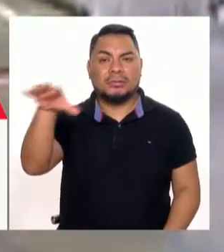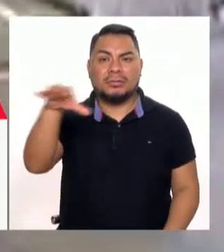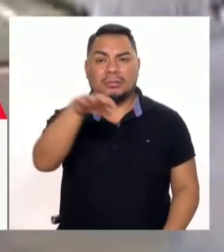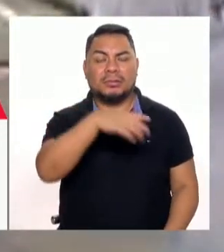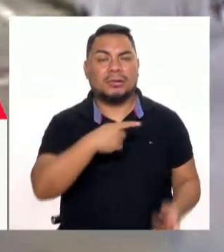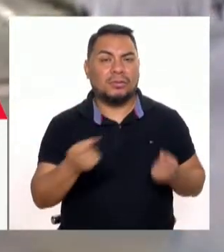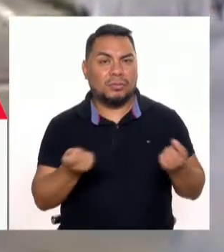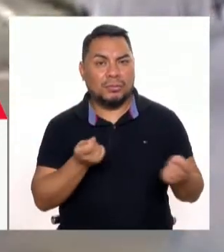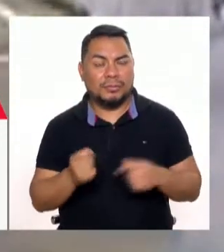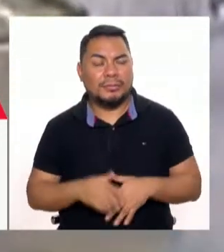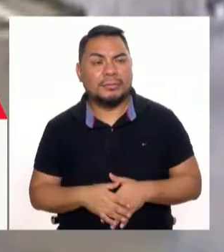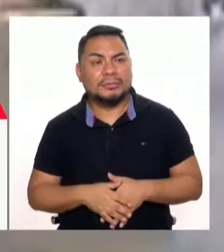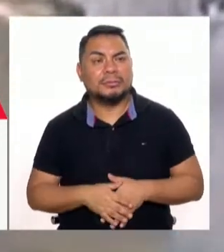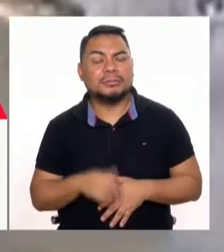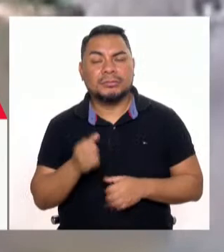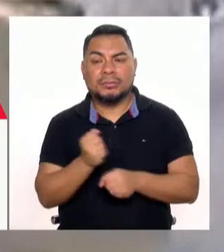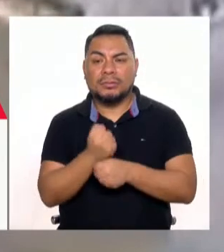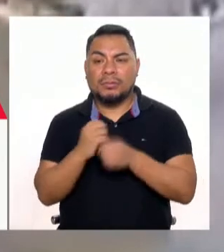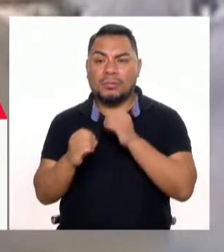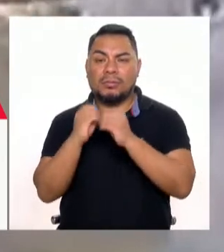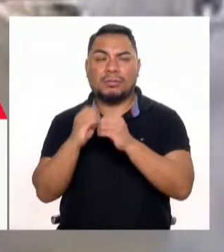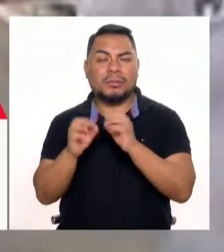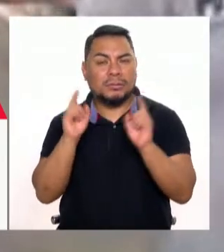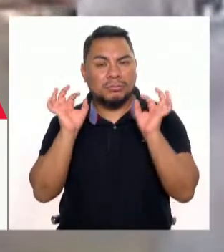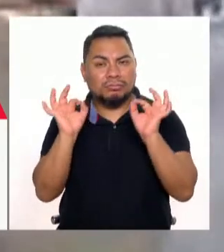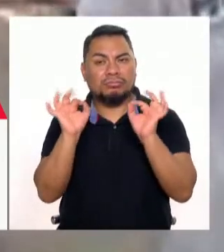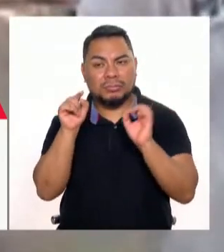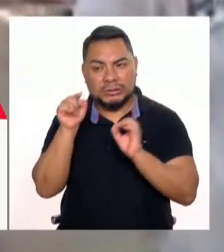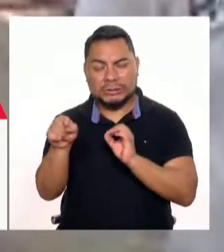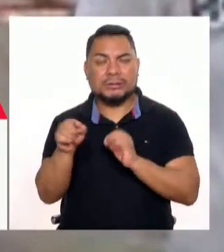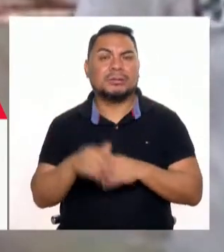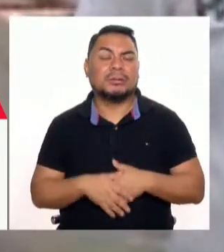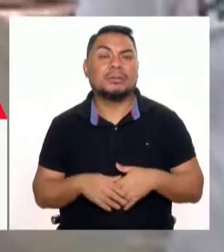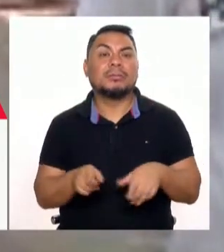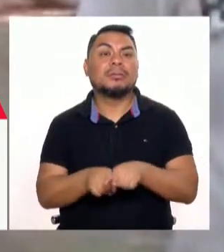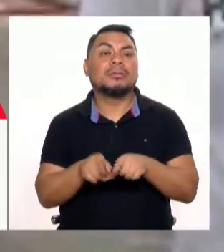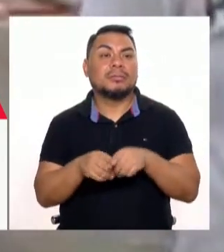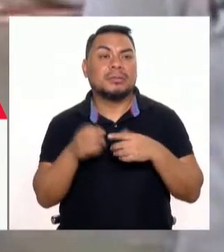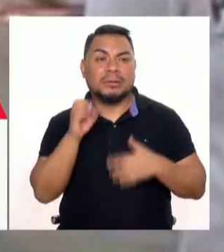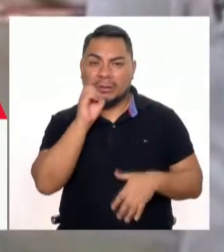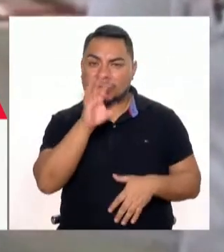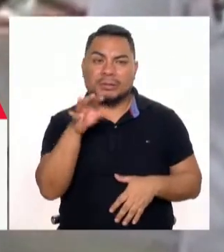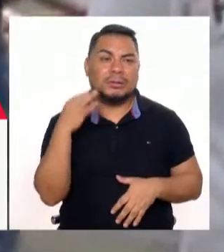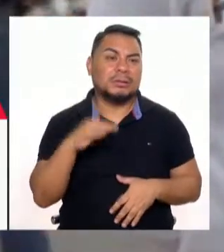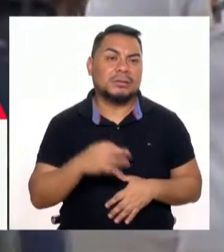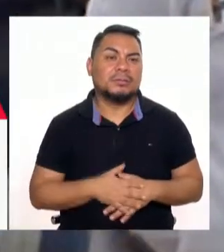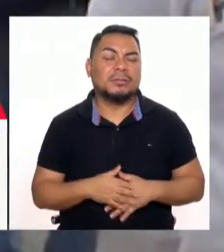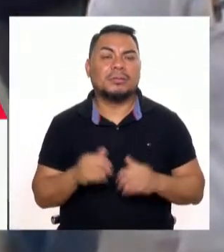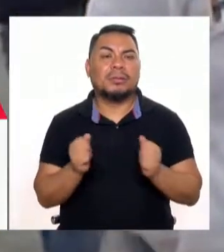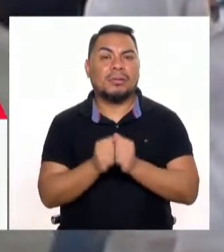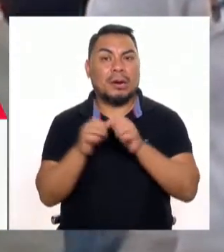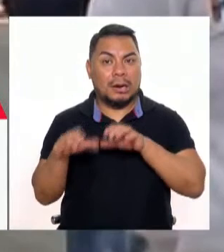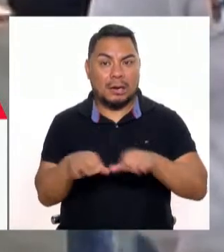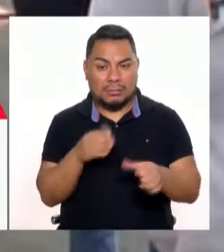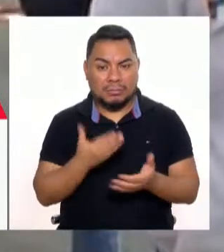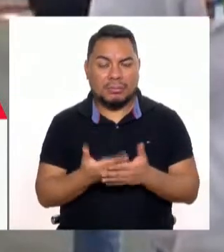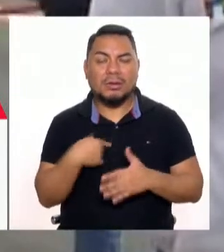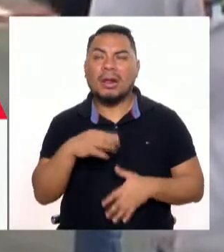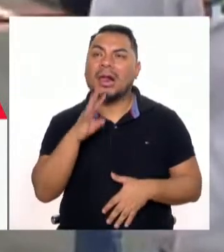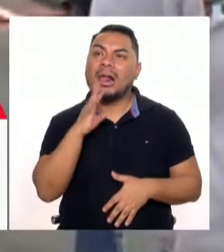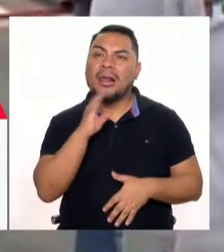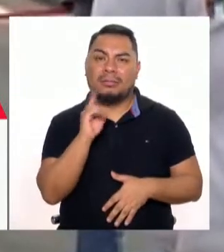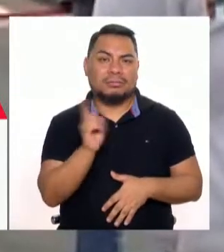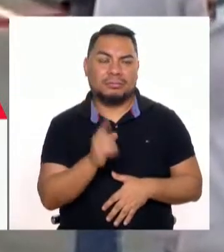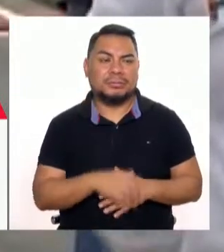de gobierno con obras concretas como esta y como he dicho siempre con hechos y no